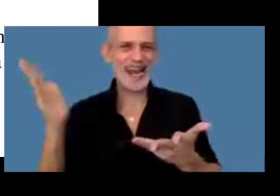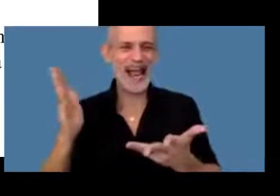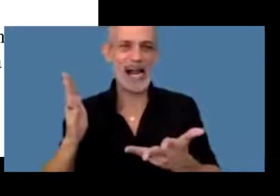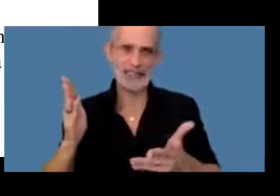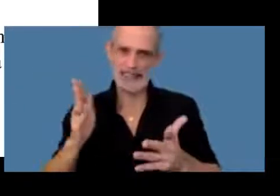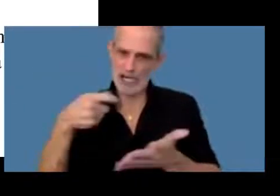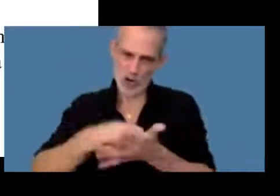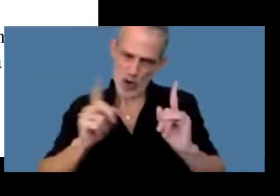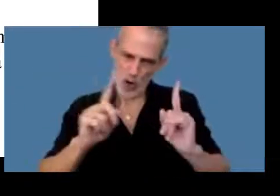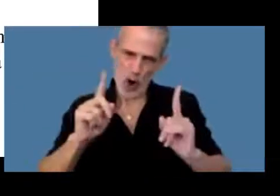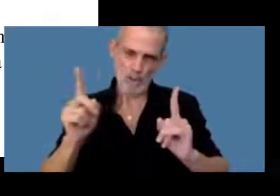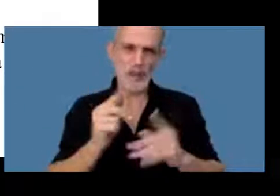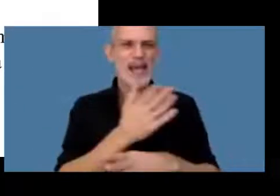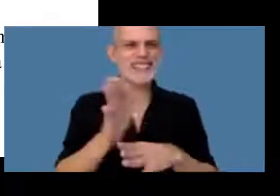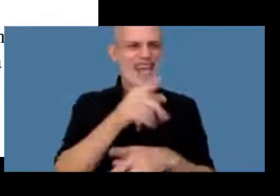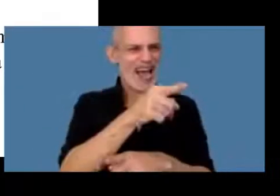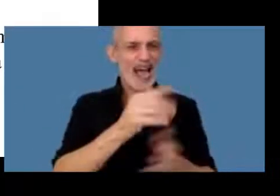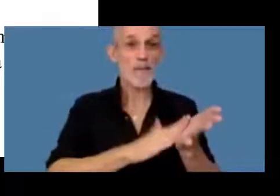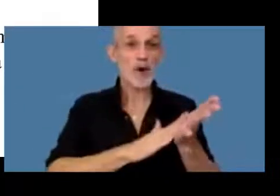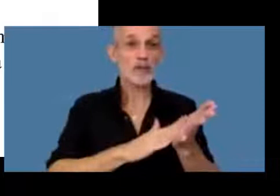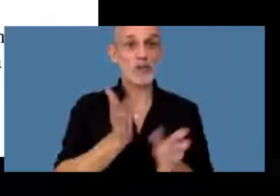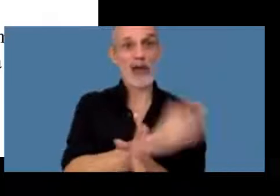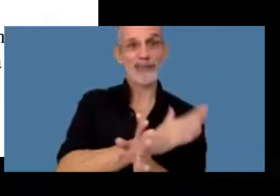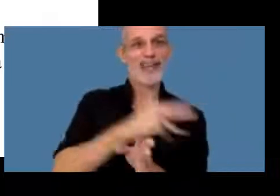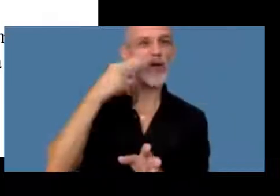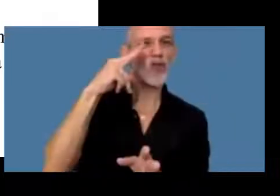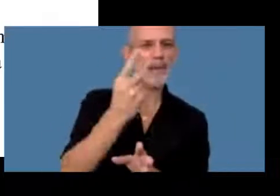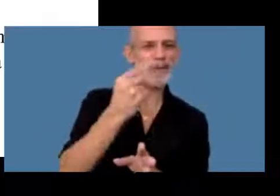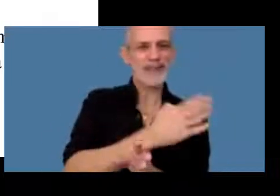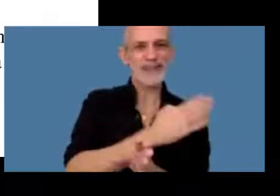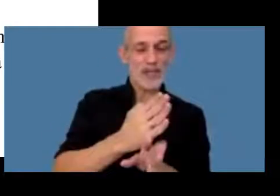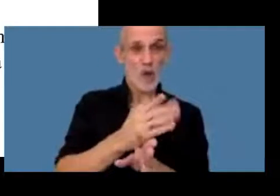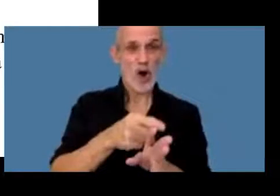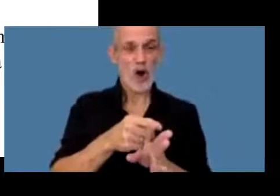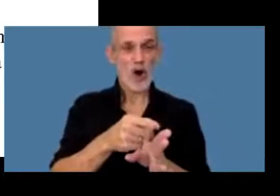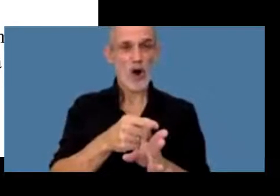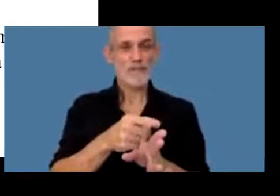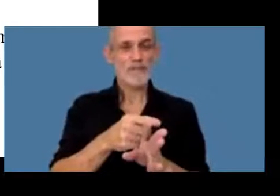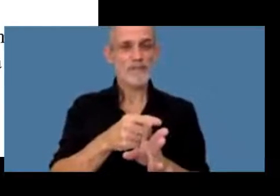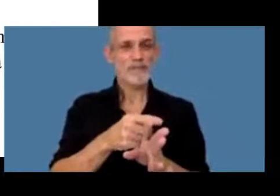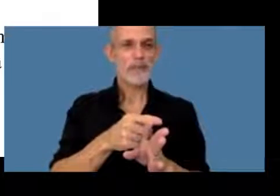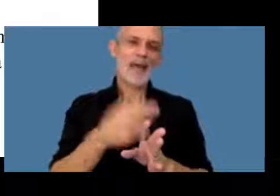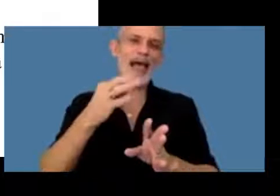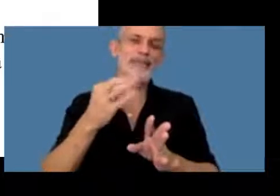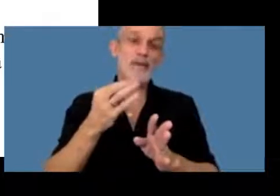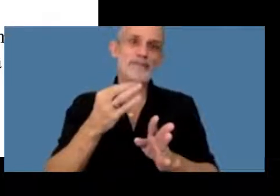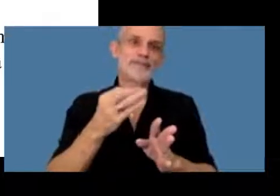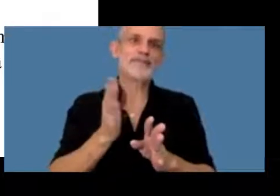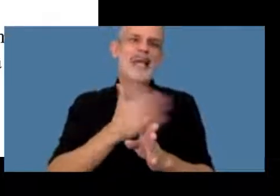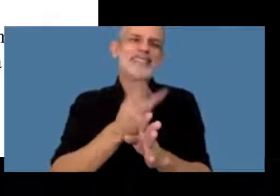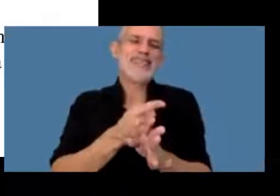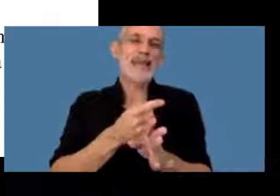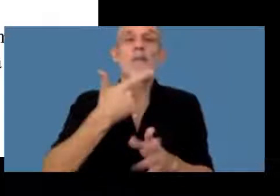la exclusión anterior al 2021, ¿sí? Es decir, supónganse que tendría que haberse excluido en